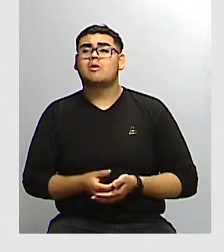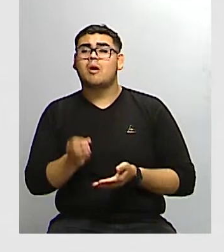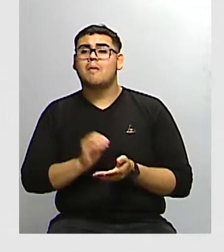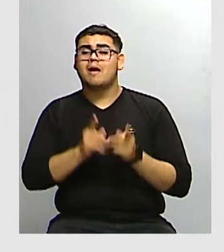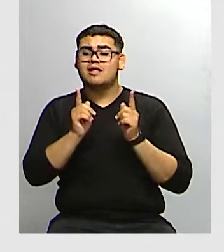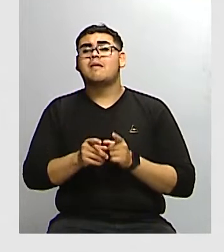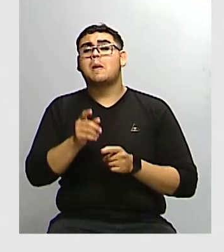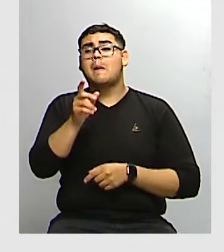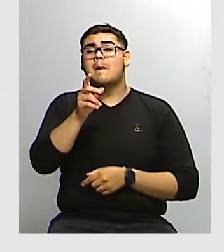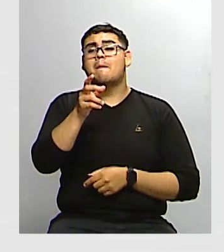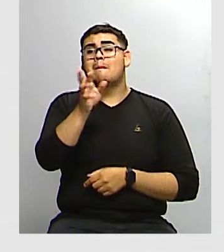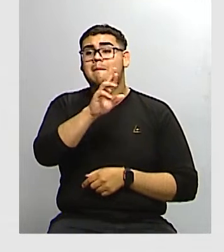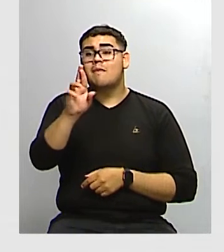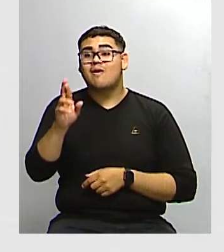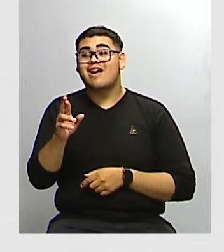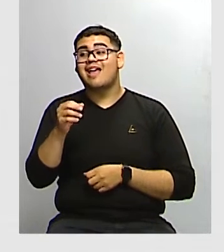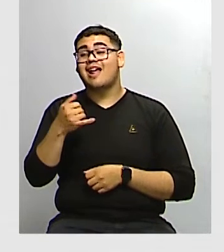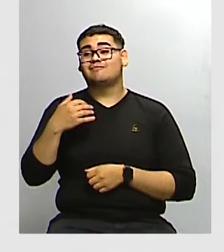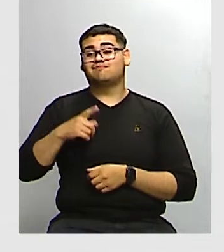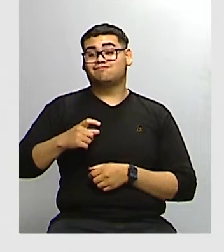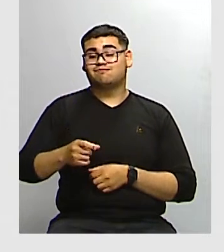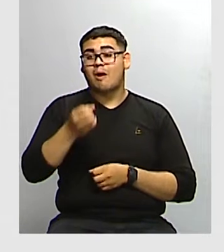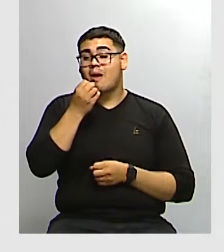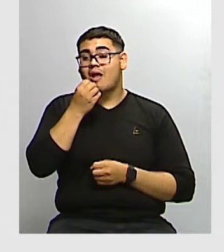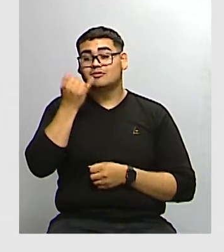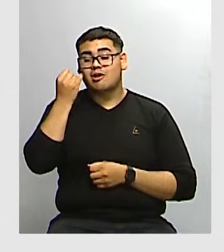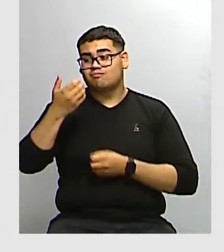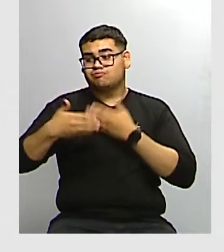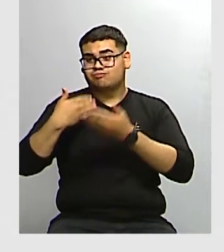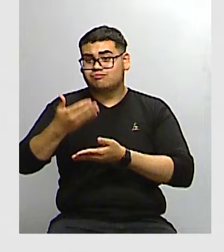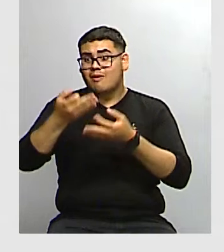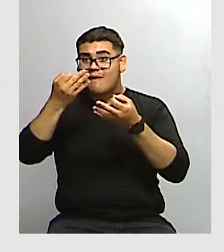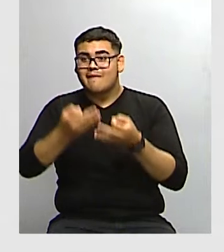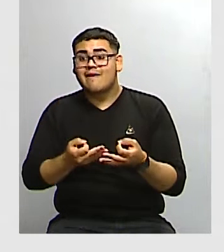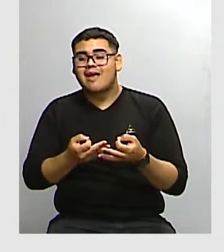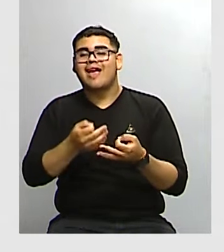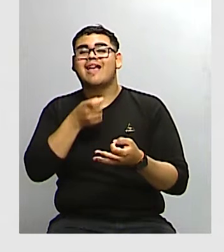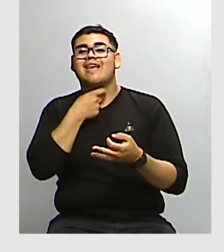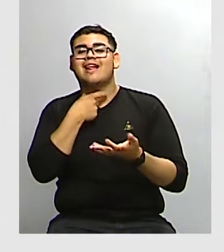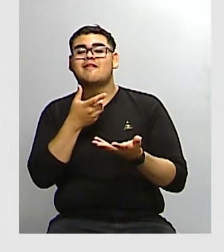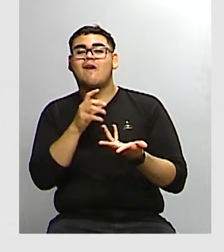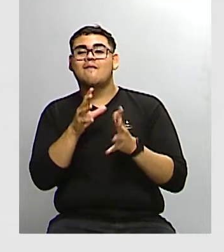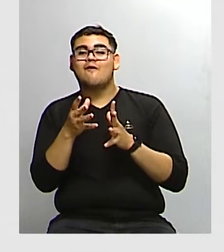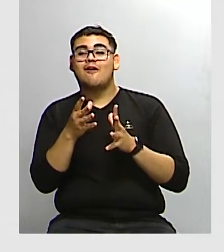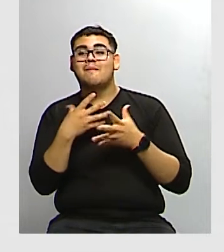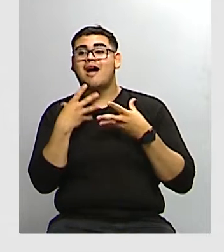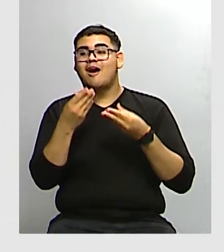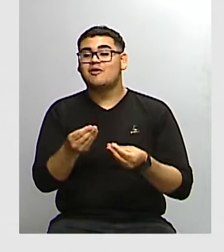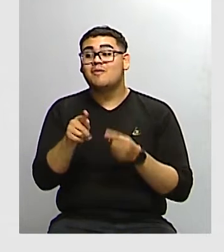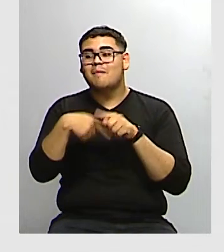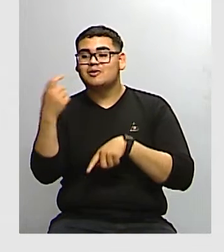pacientes recuperadas interesadas en formar parte, colaborar, se ofrecen para acompañar a las que